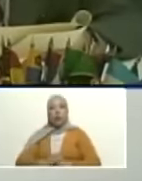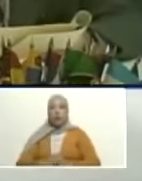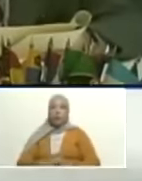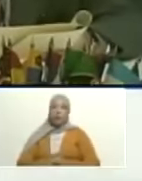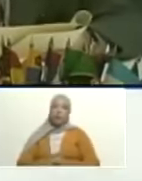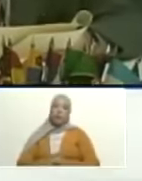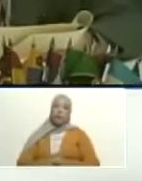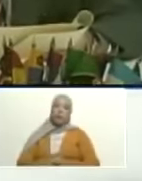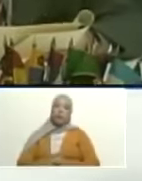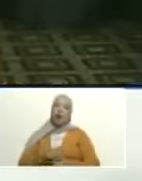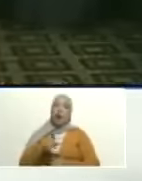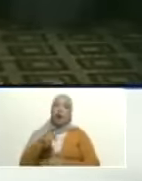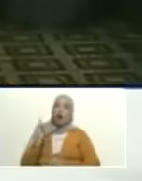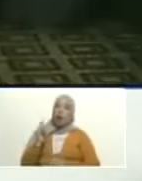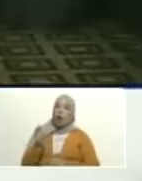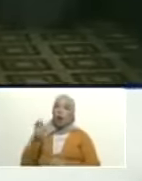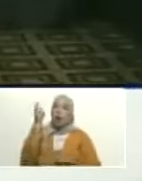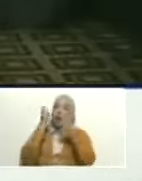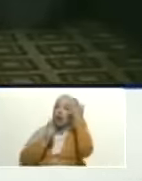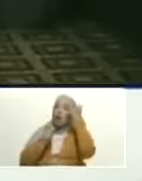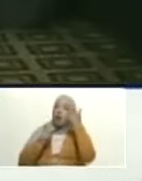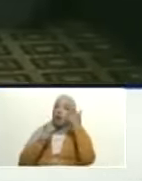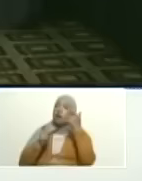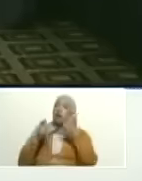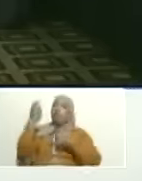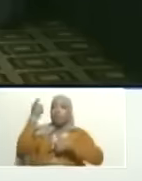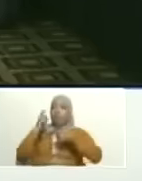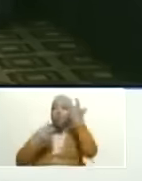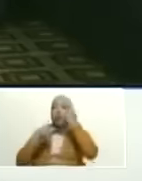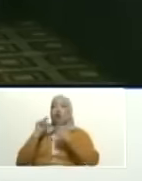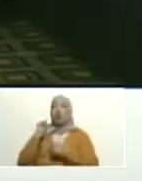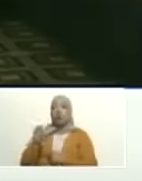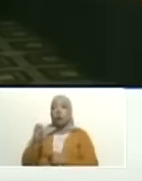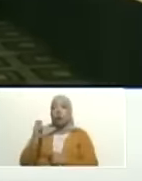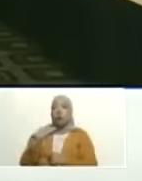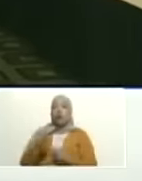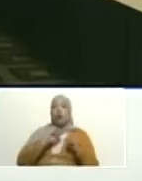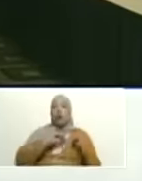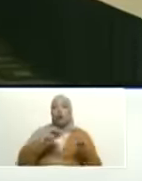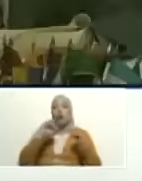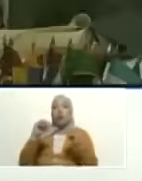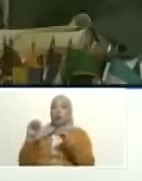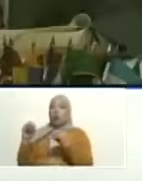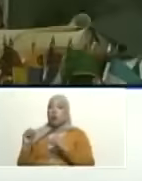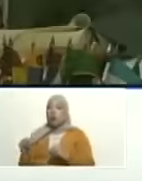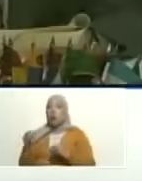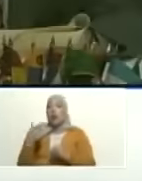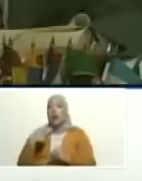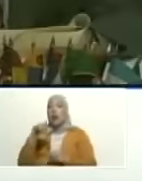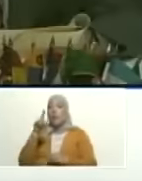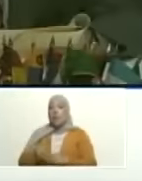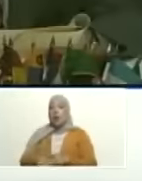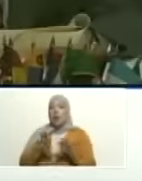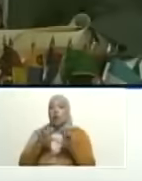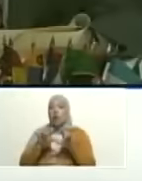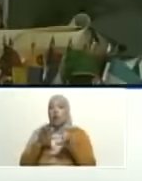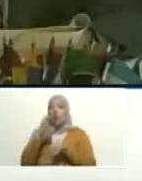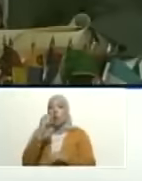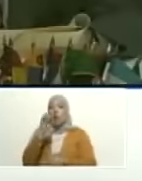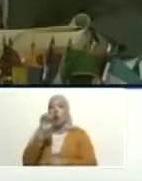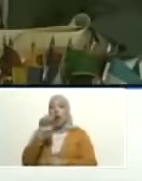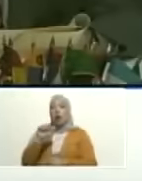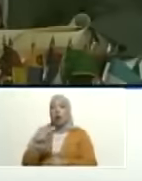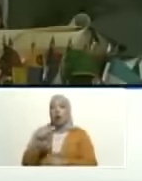Y nos dio una tarea. Comandante Chávez convocó al secretario general de la OEA entonces, el expresidente de